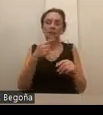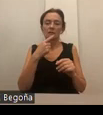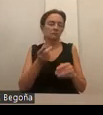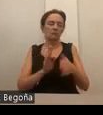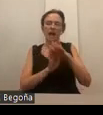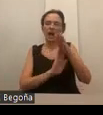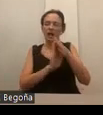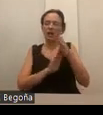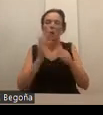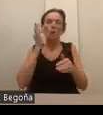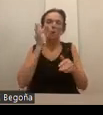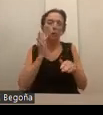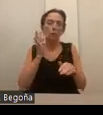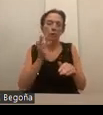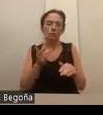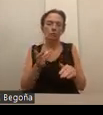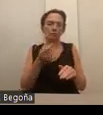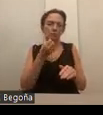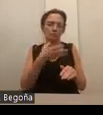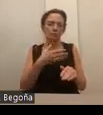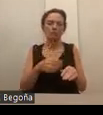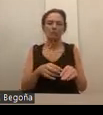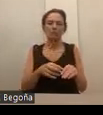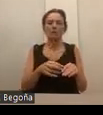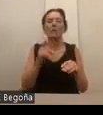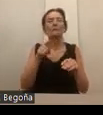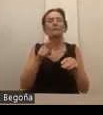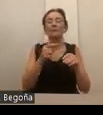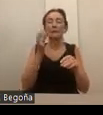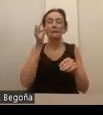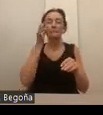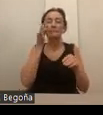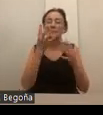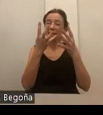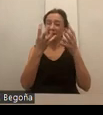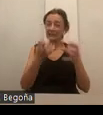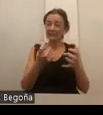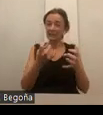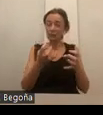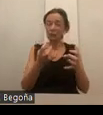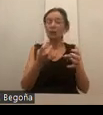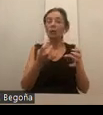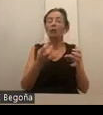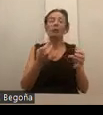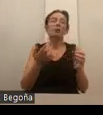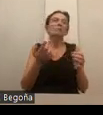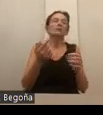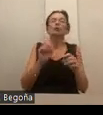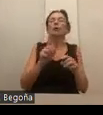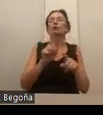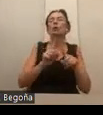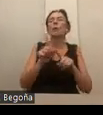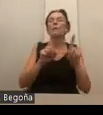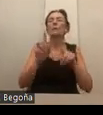puro mejor. En realidad, la sequedad como tal no sería puramente una complicación de la diabetes, porque